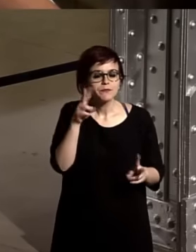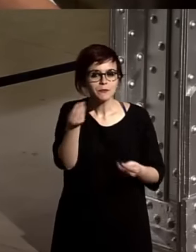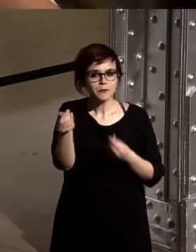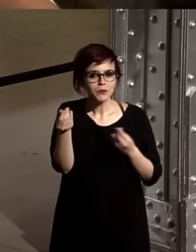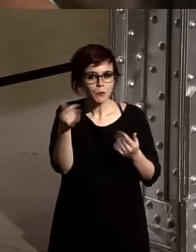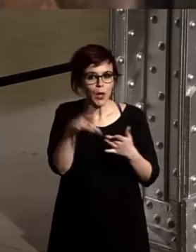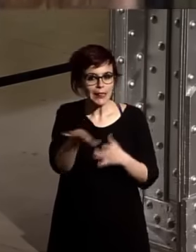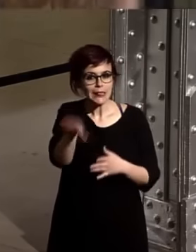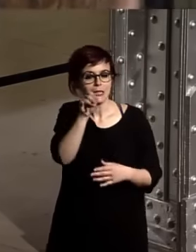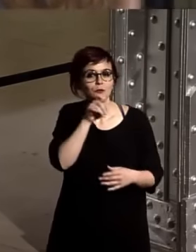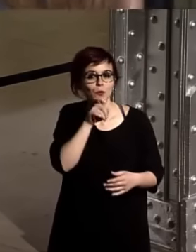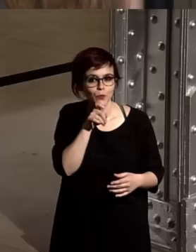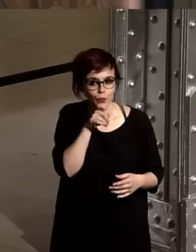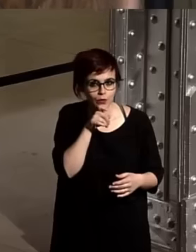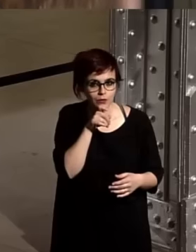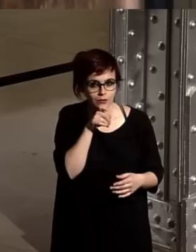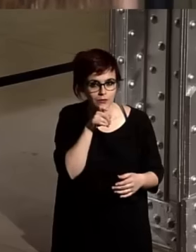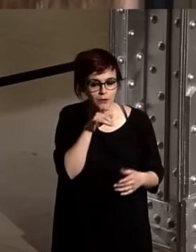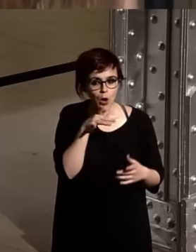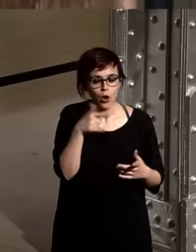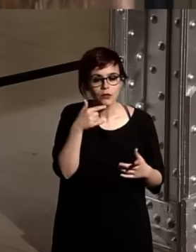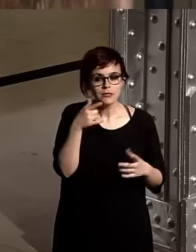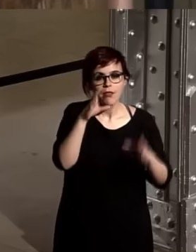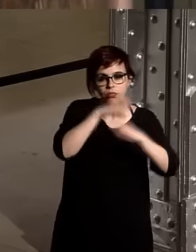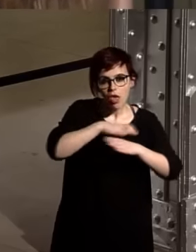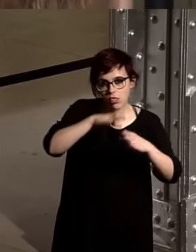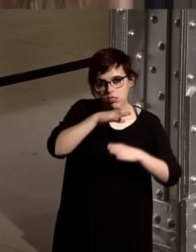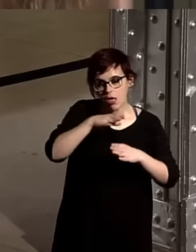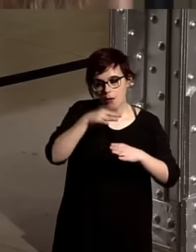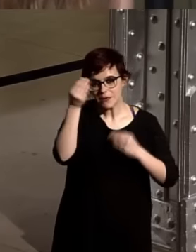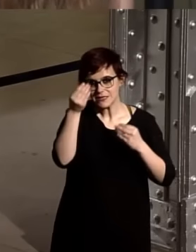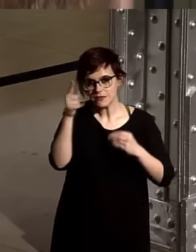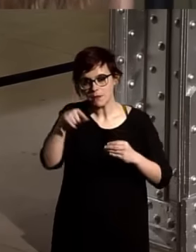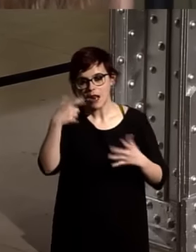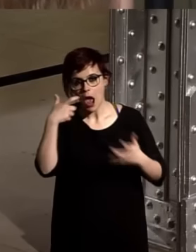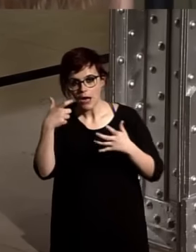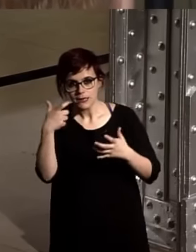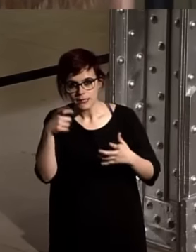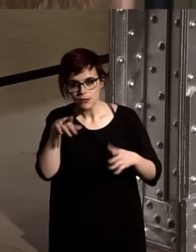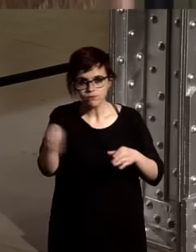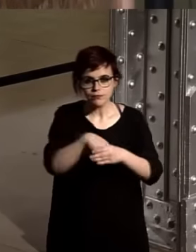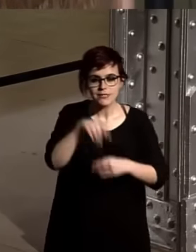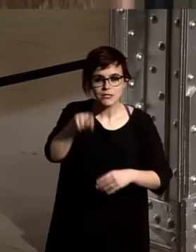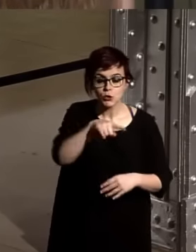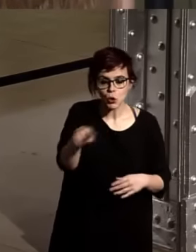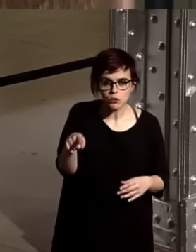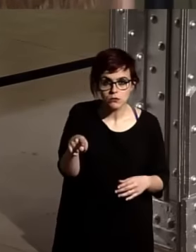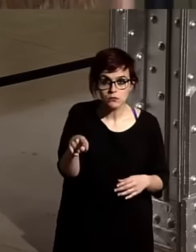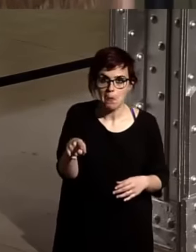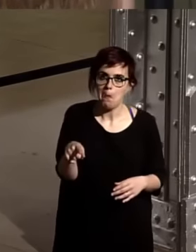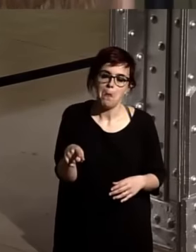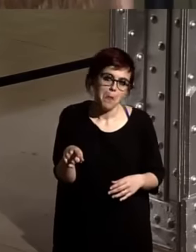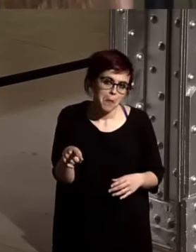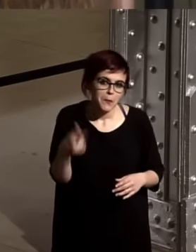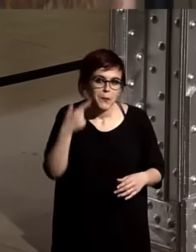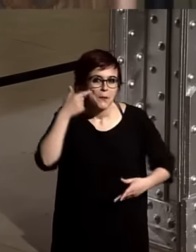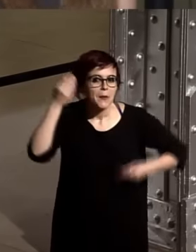proceso creativo por eso introducen esto luego hablamos de esto con con mikel no no no no he visto gran